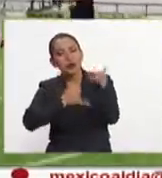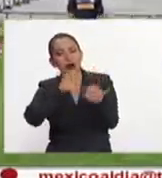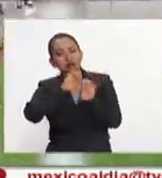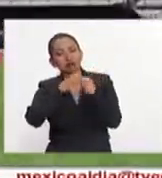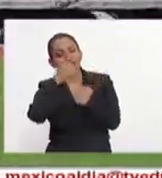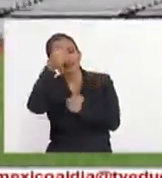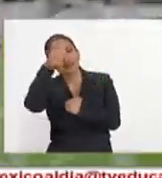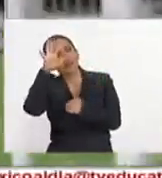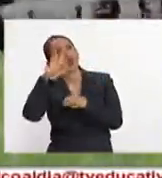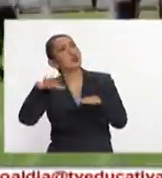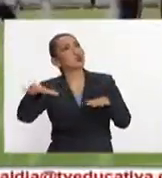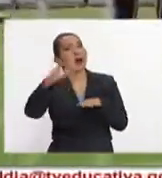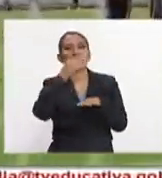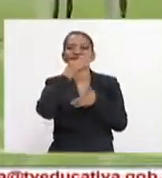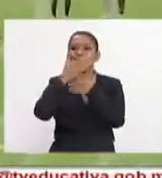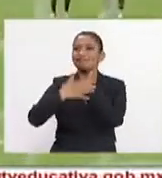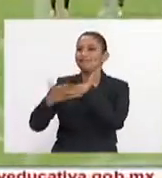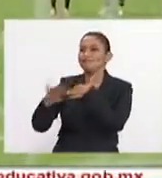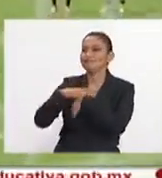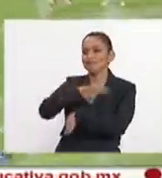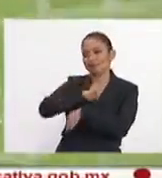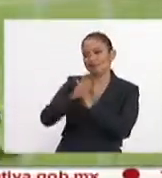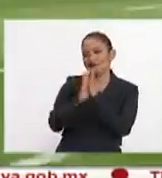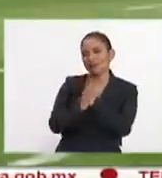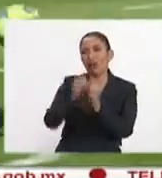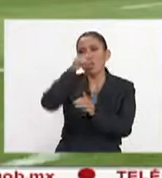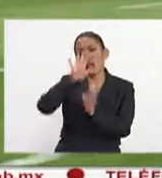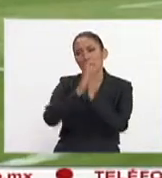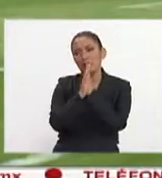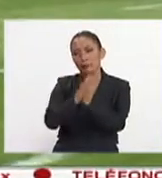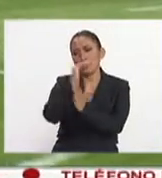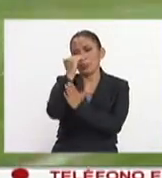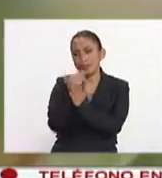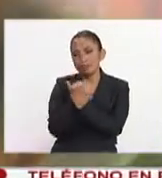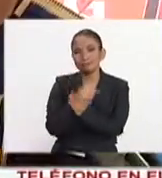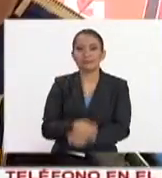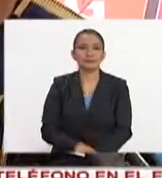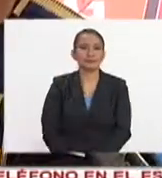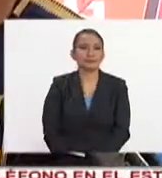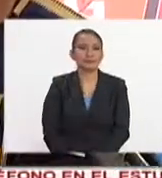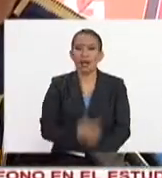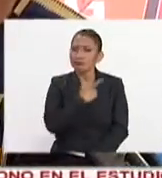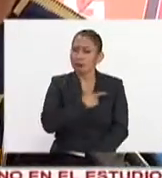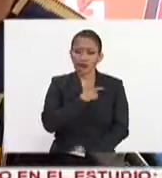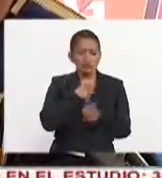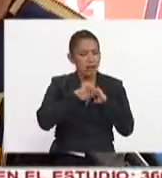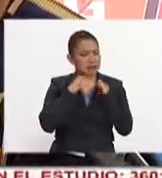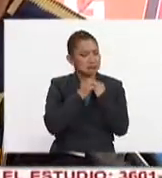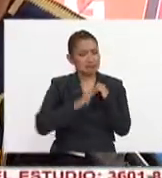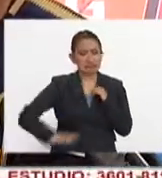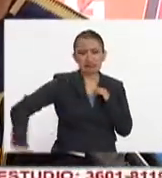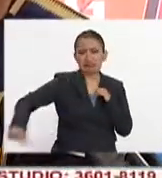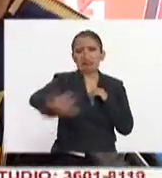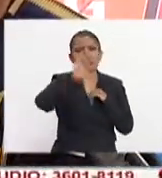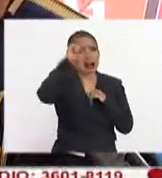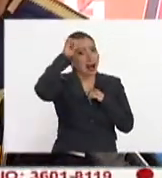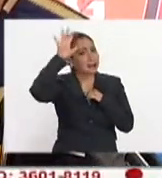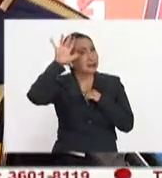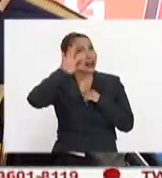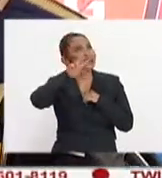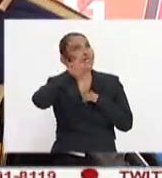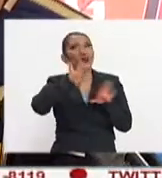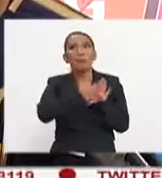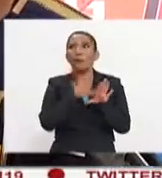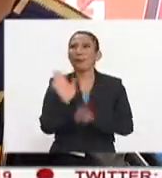Estadio Azteca e hizo un llamado a la afición a la no violencia en los estadios. Me gusta jugar en el Azteca, me gusta porque es como